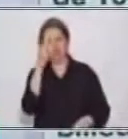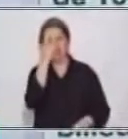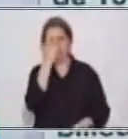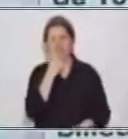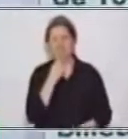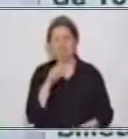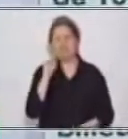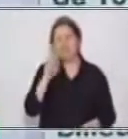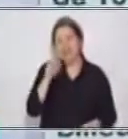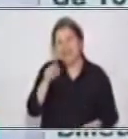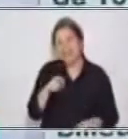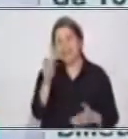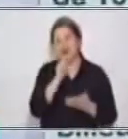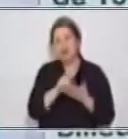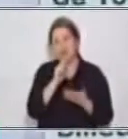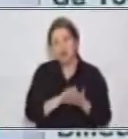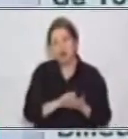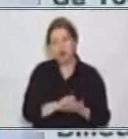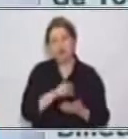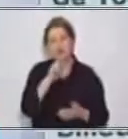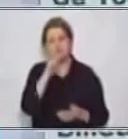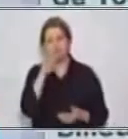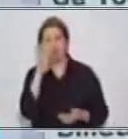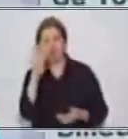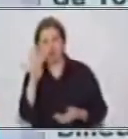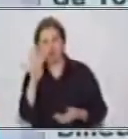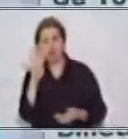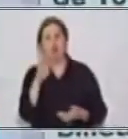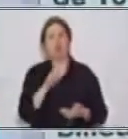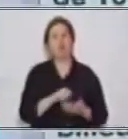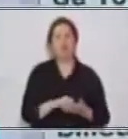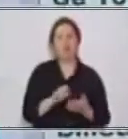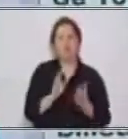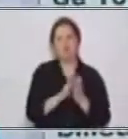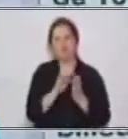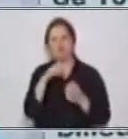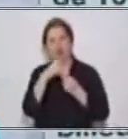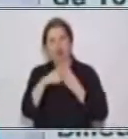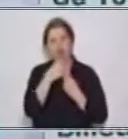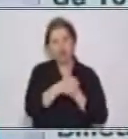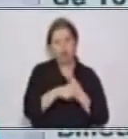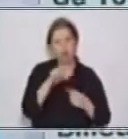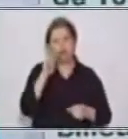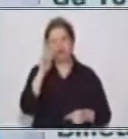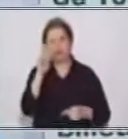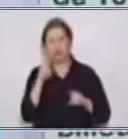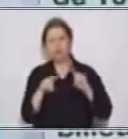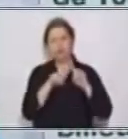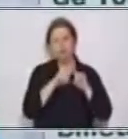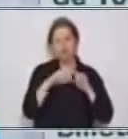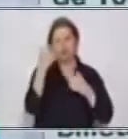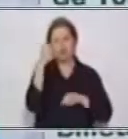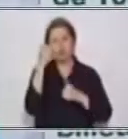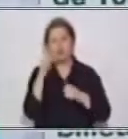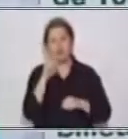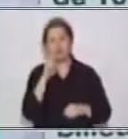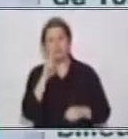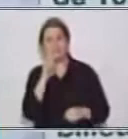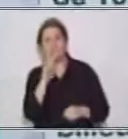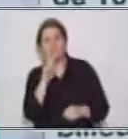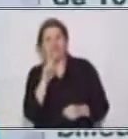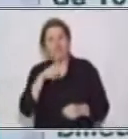Deben comprar 24 plátanos, son 2 docenas, 2 por 15. Luego, 1 libra de frijoles, son